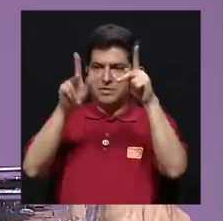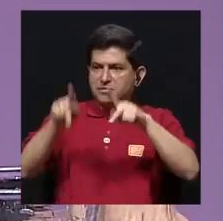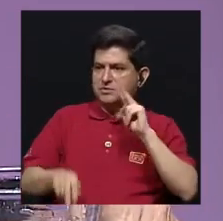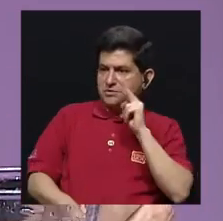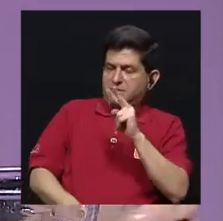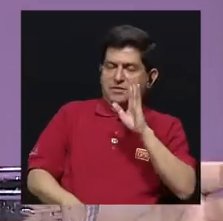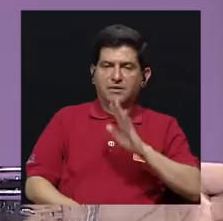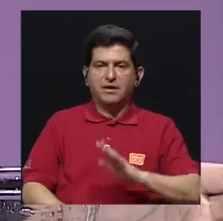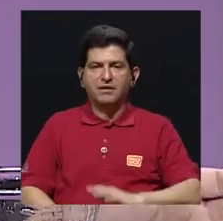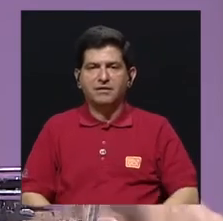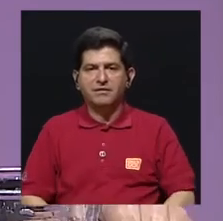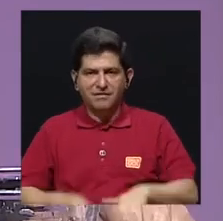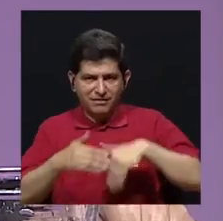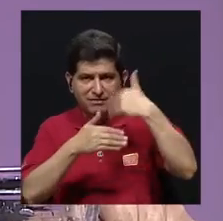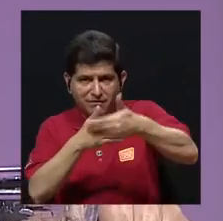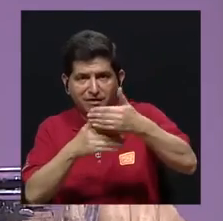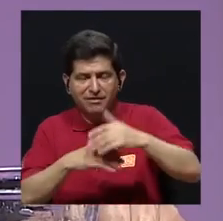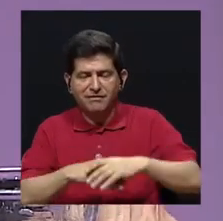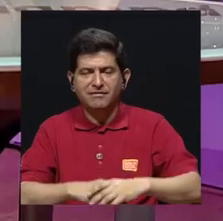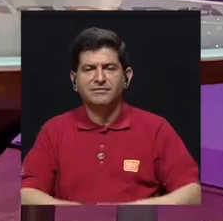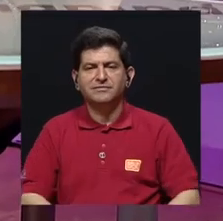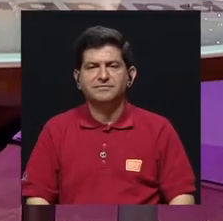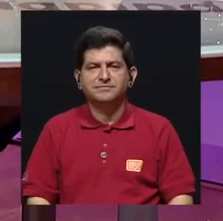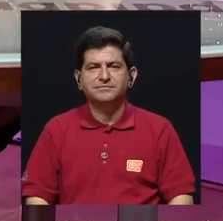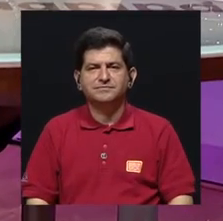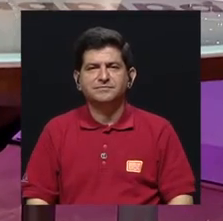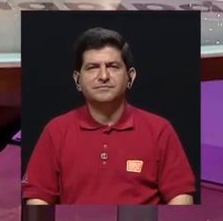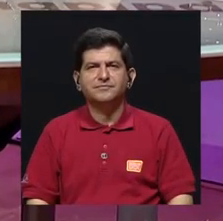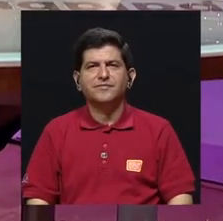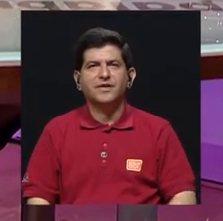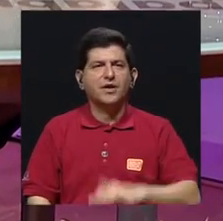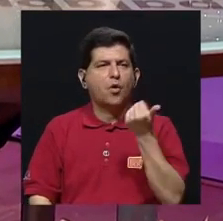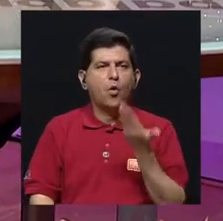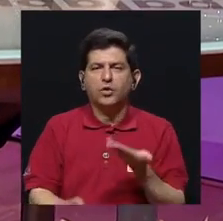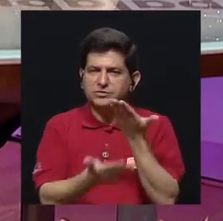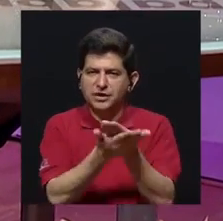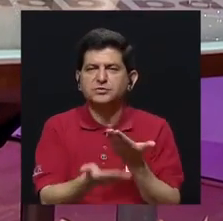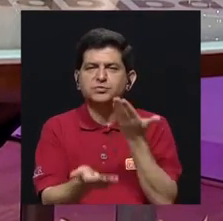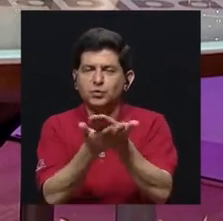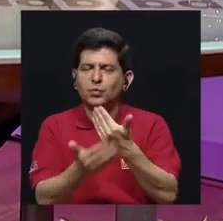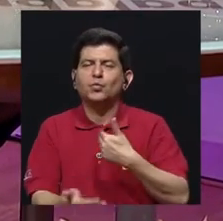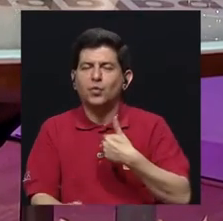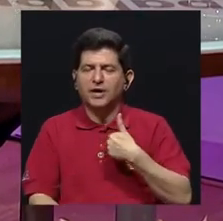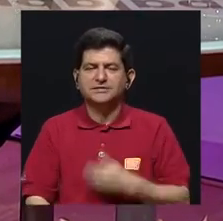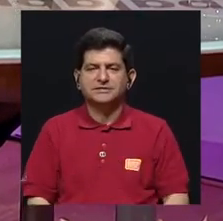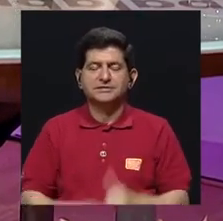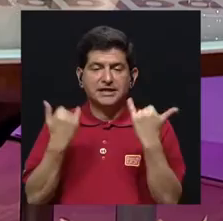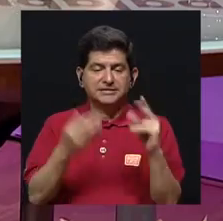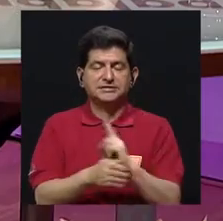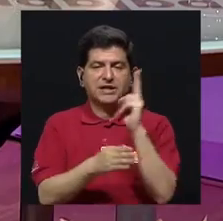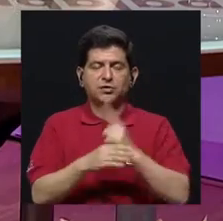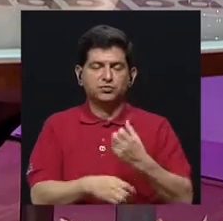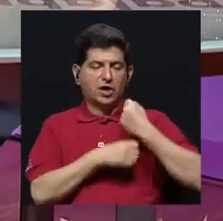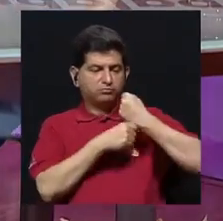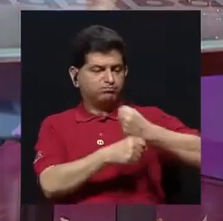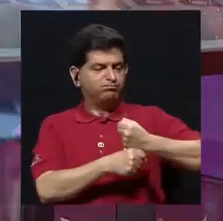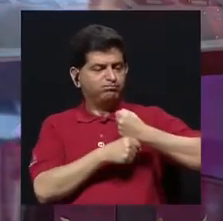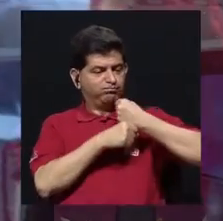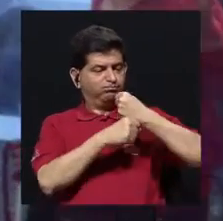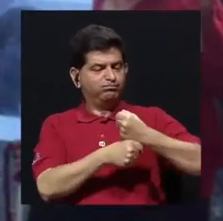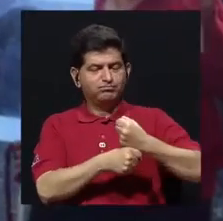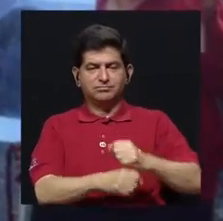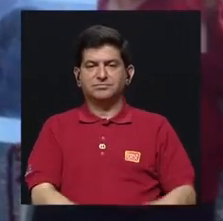vinimos con otras propuestas. Ya utilizamos pancartas, que las pancartas ahora nos caracterizan al movimiento Caminando,